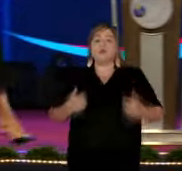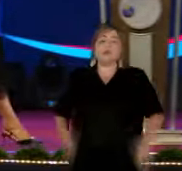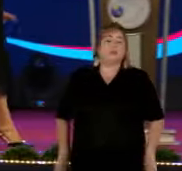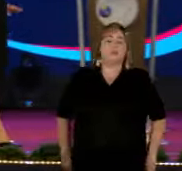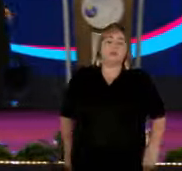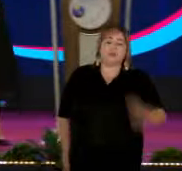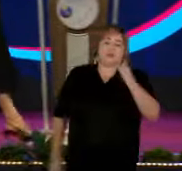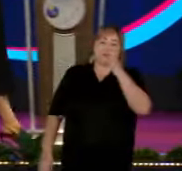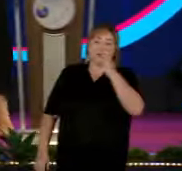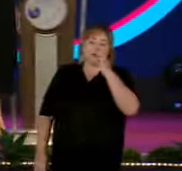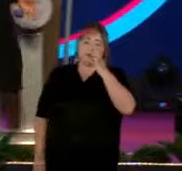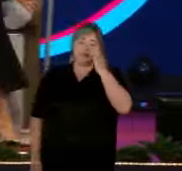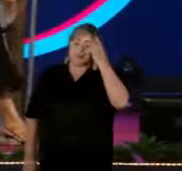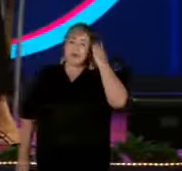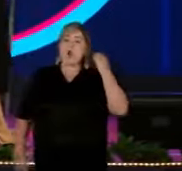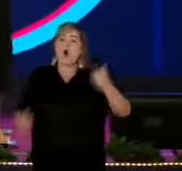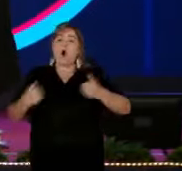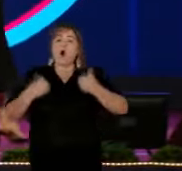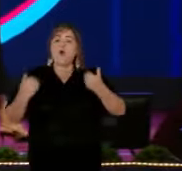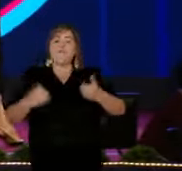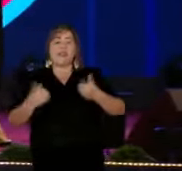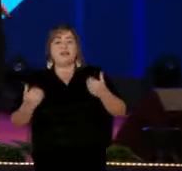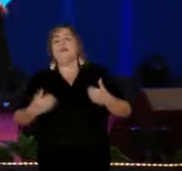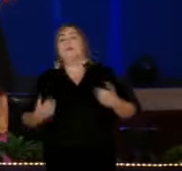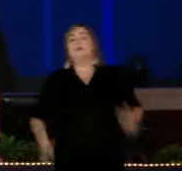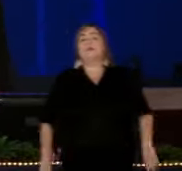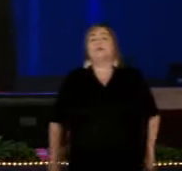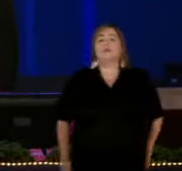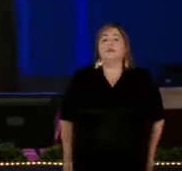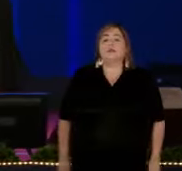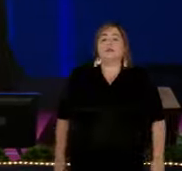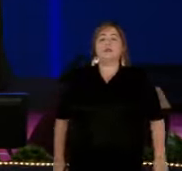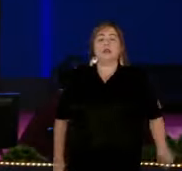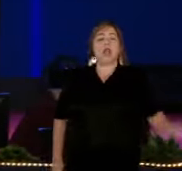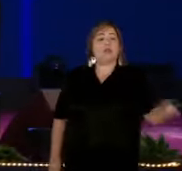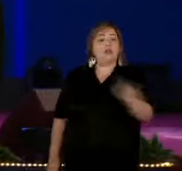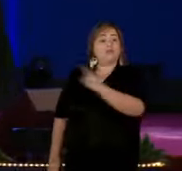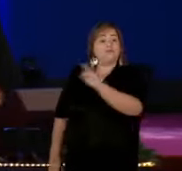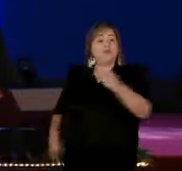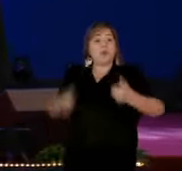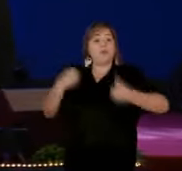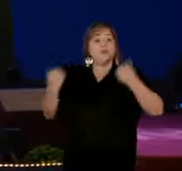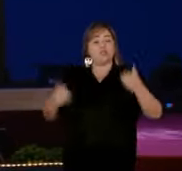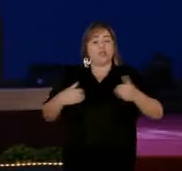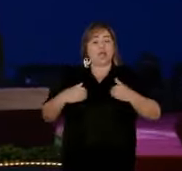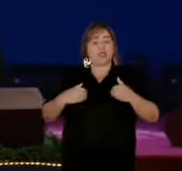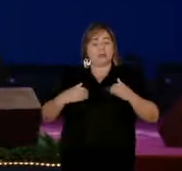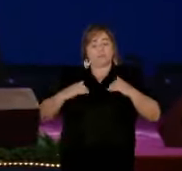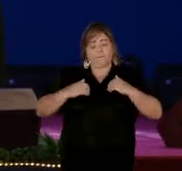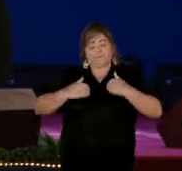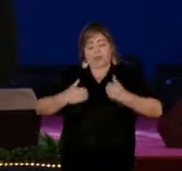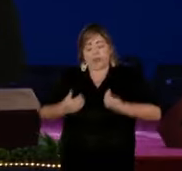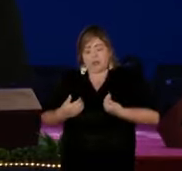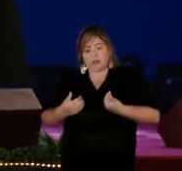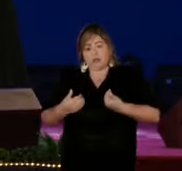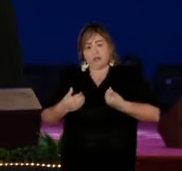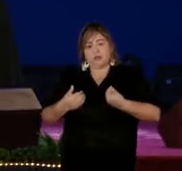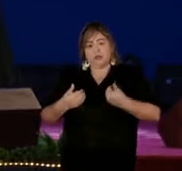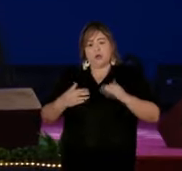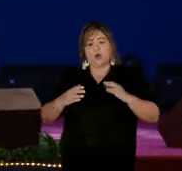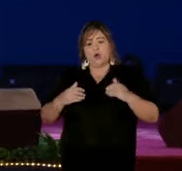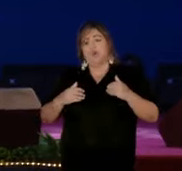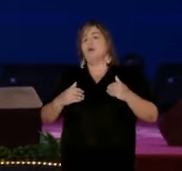nada. Oye, como que no, eso no es conmigo. Los muchachos se fatigan y se cansan. Los